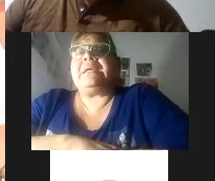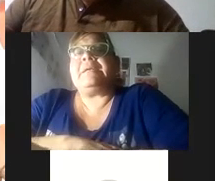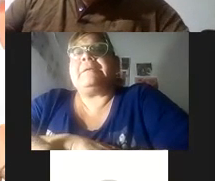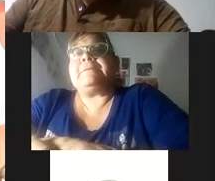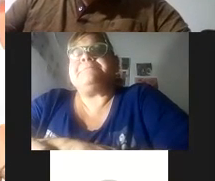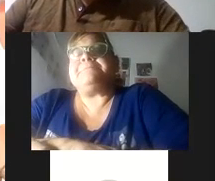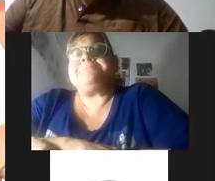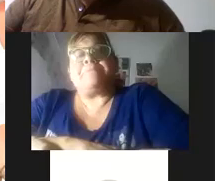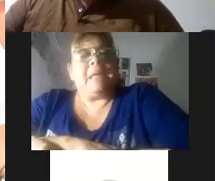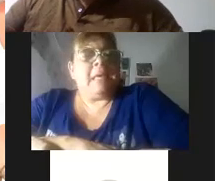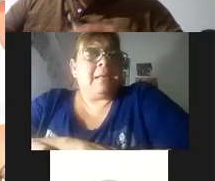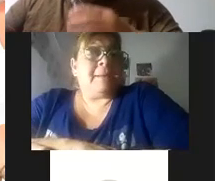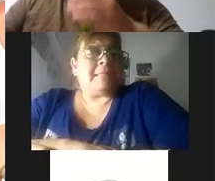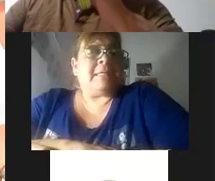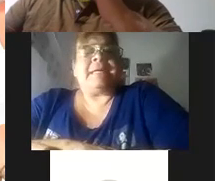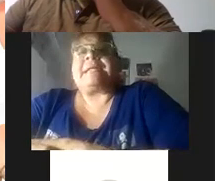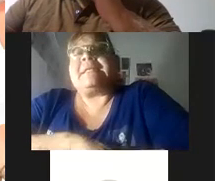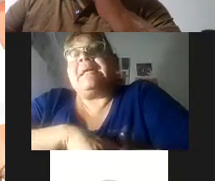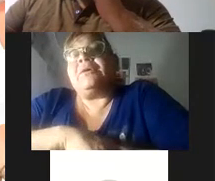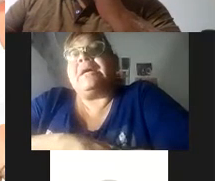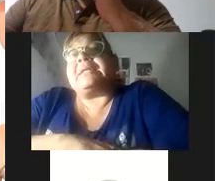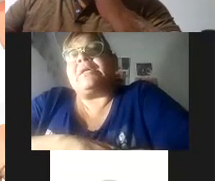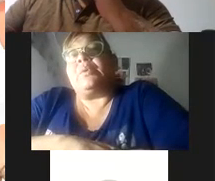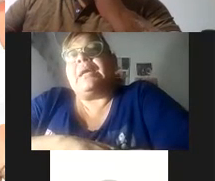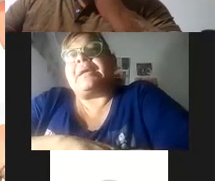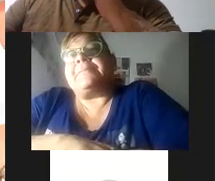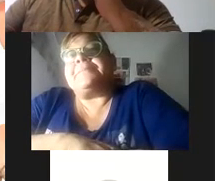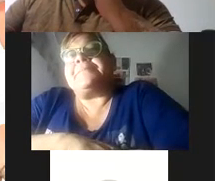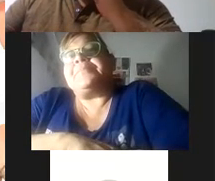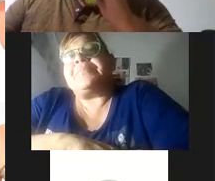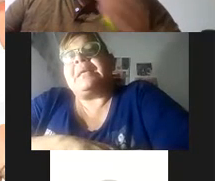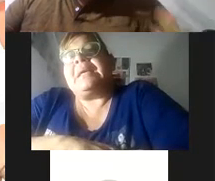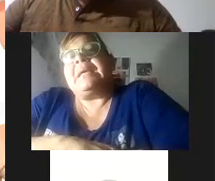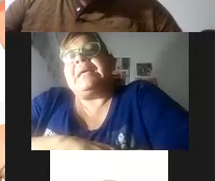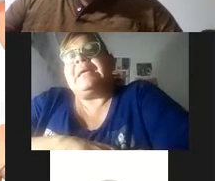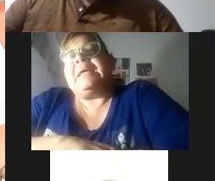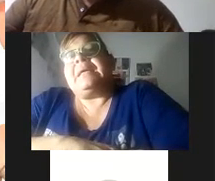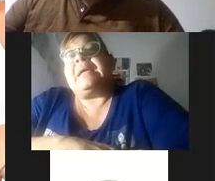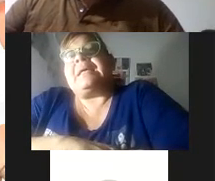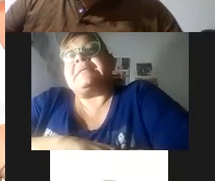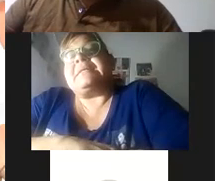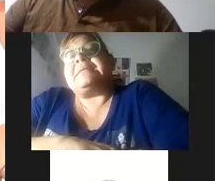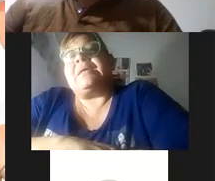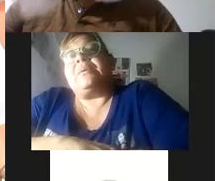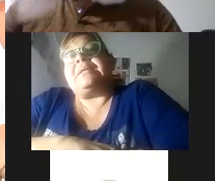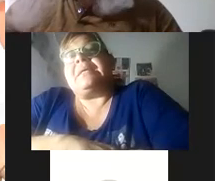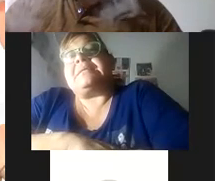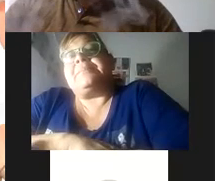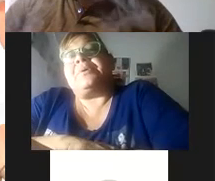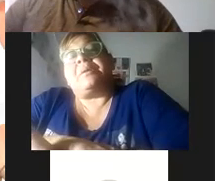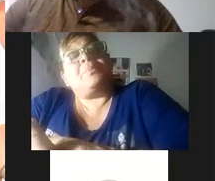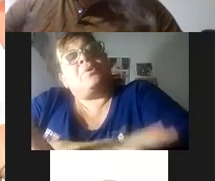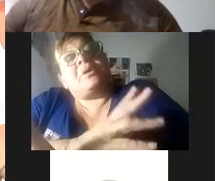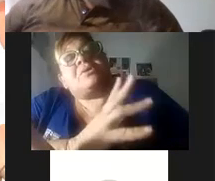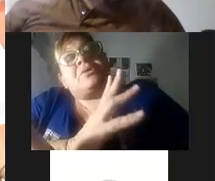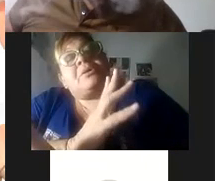profe, la parte del cartílago articular, ¿qué clase de células tiene esa?